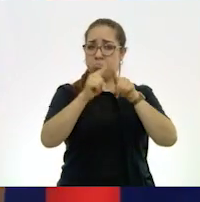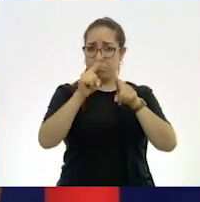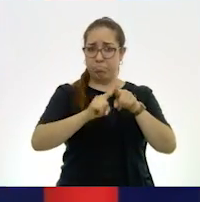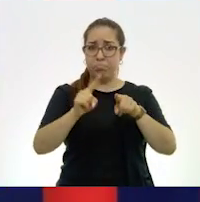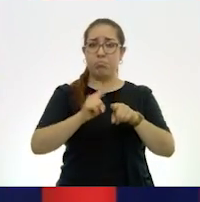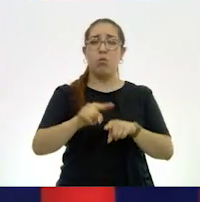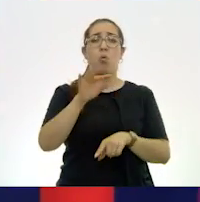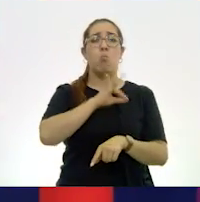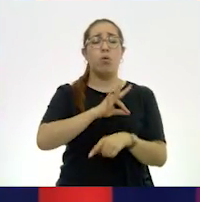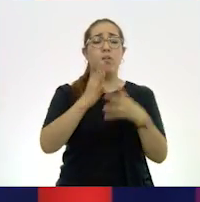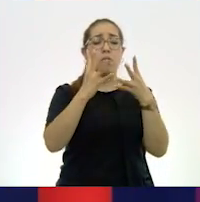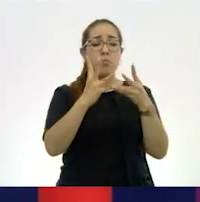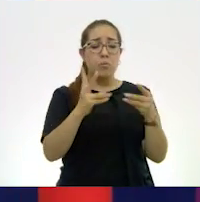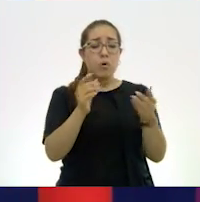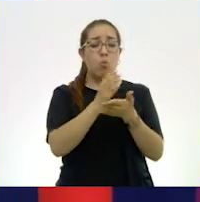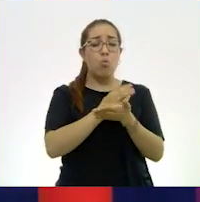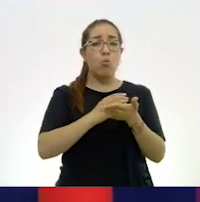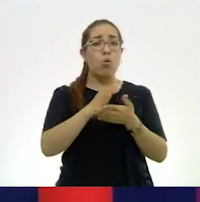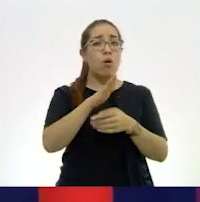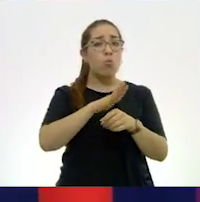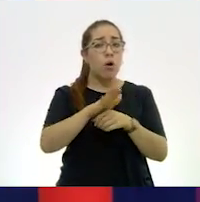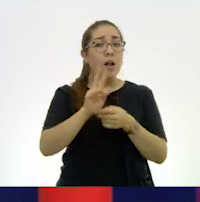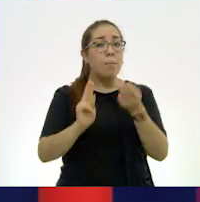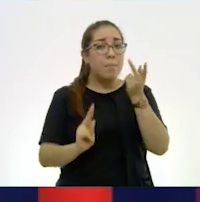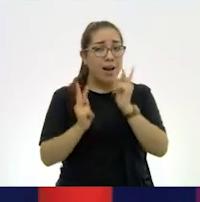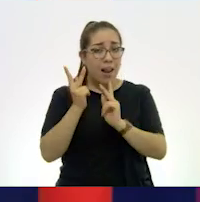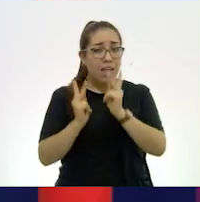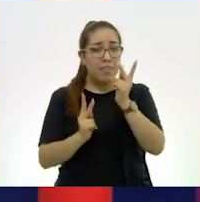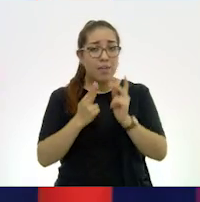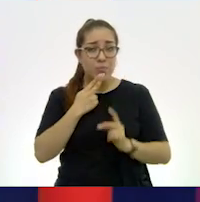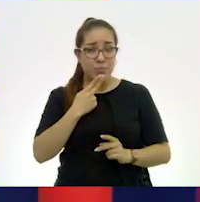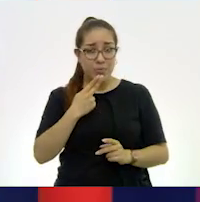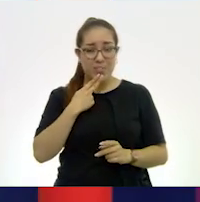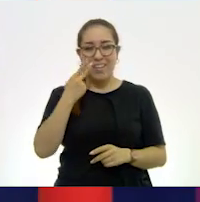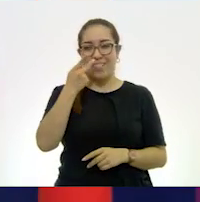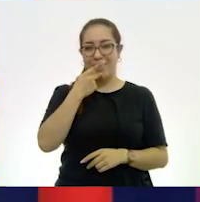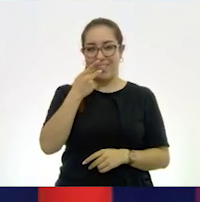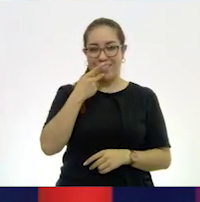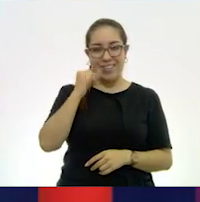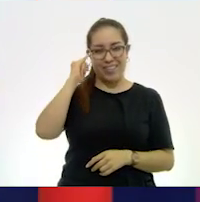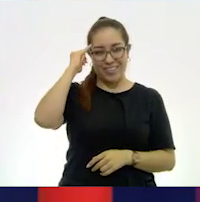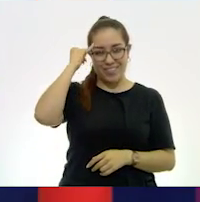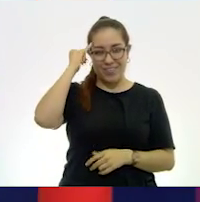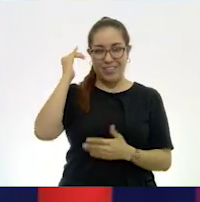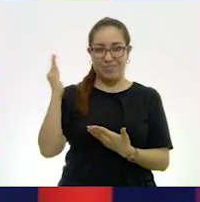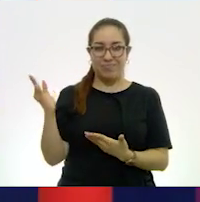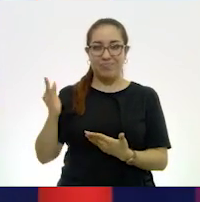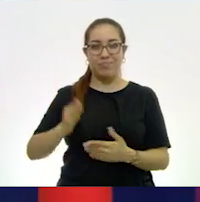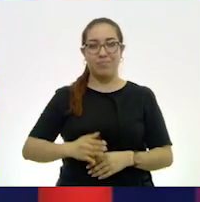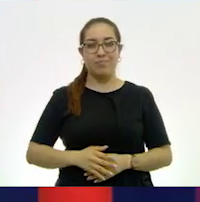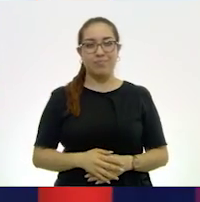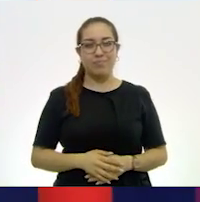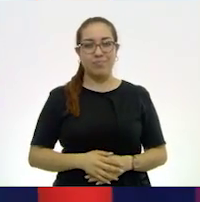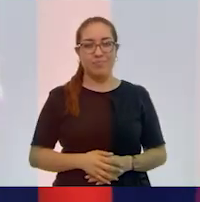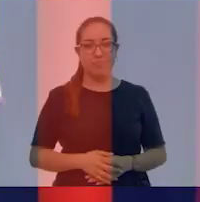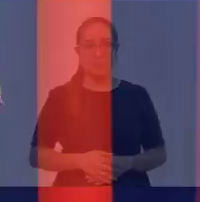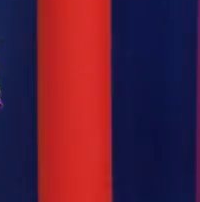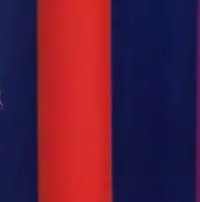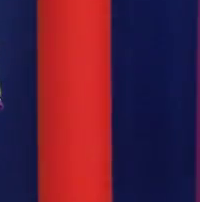disminuir con la ayuda de las plantas medicinales. Rashitsihi inchu yupinyu